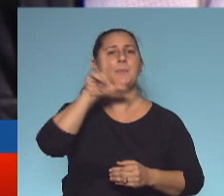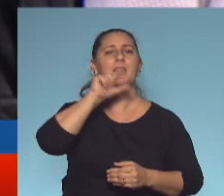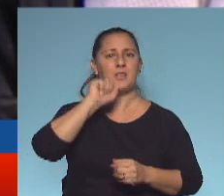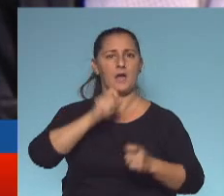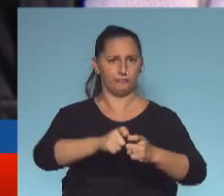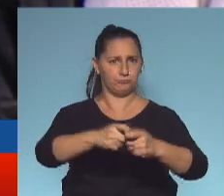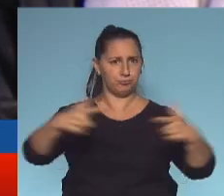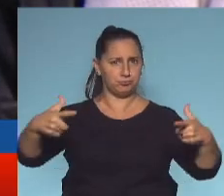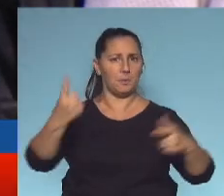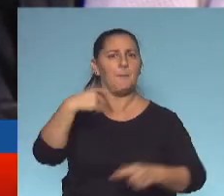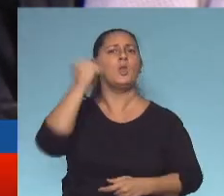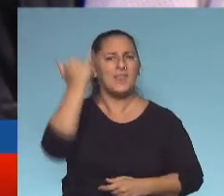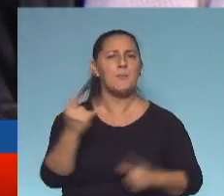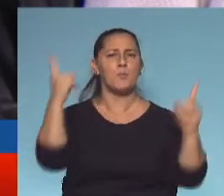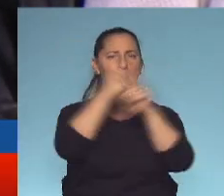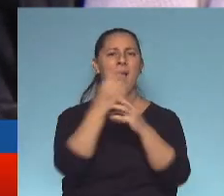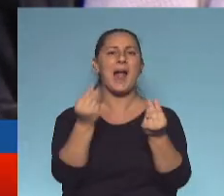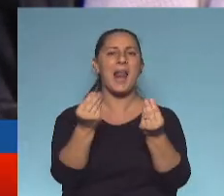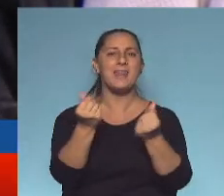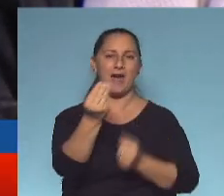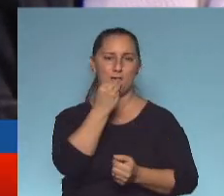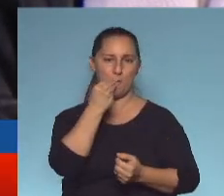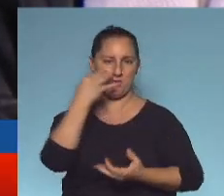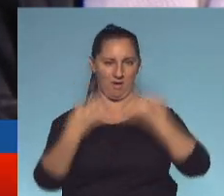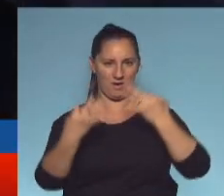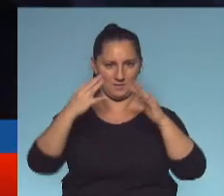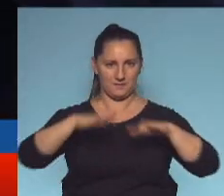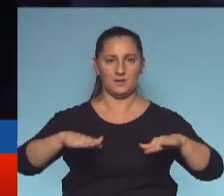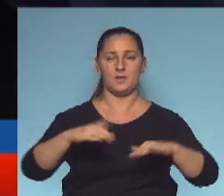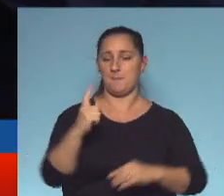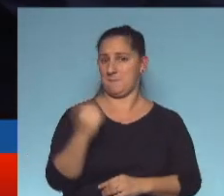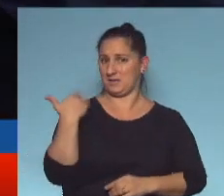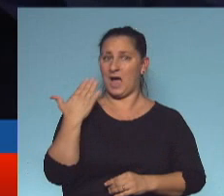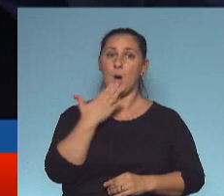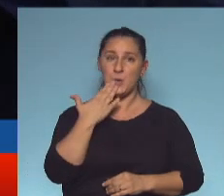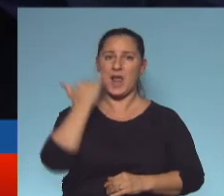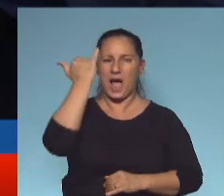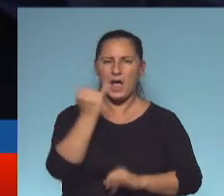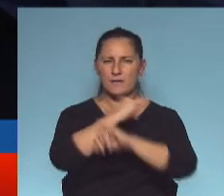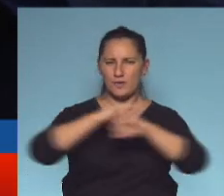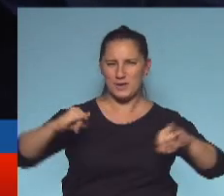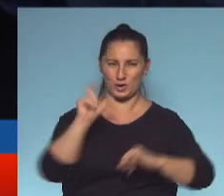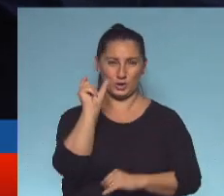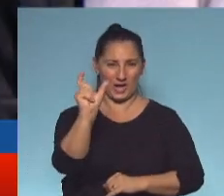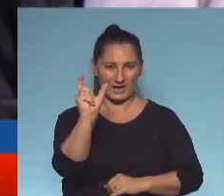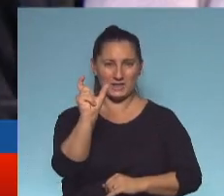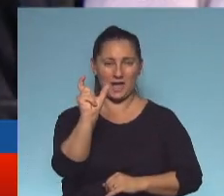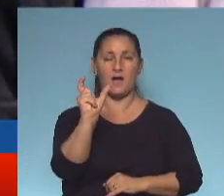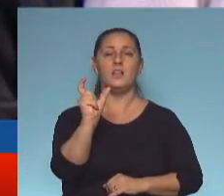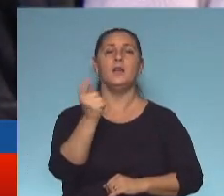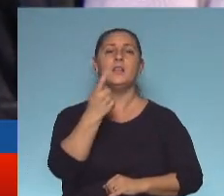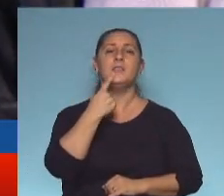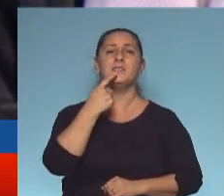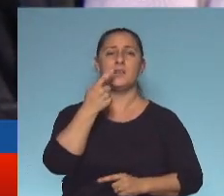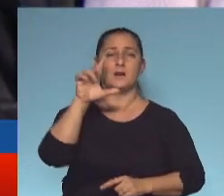tenemos problemas de calidad nutricional. En el mes de abril, el último mes que tenemos datos de la tarjeta, el 50% de